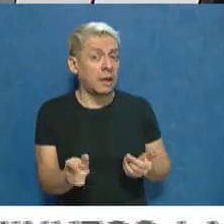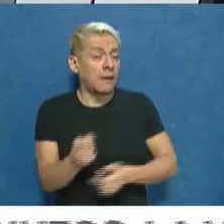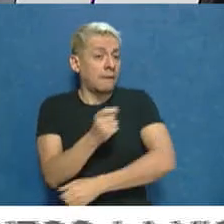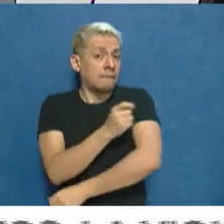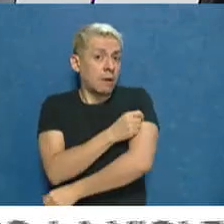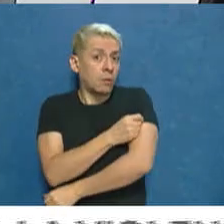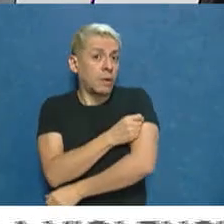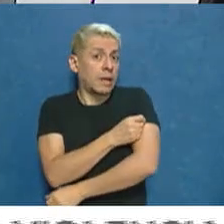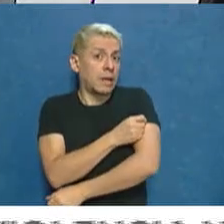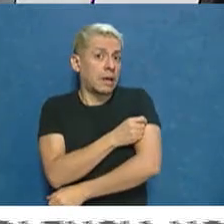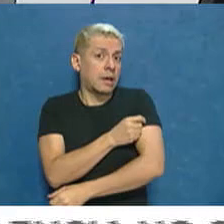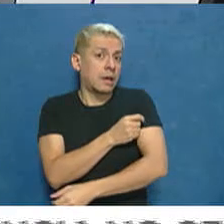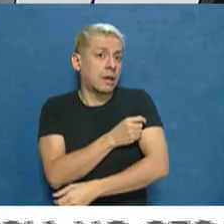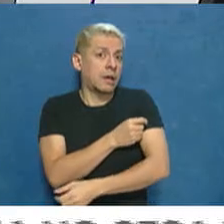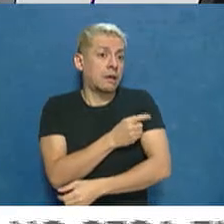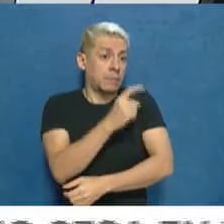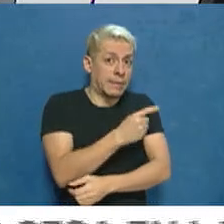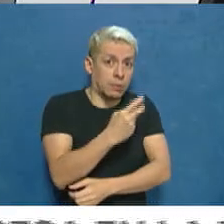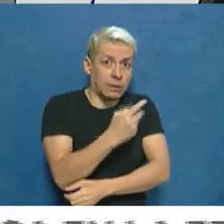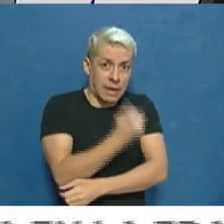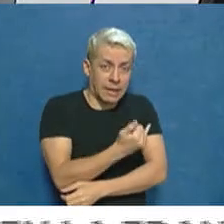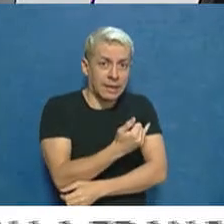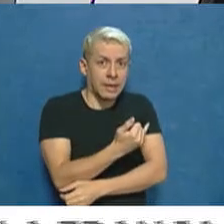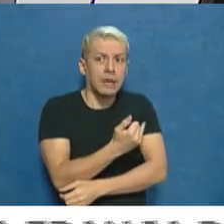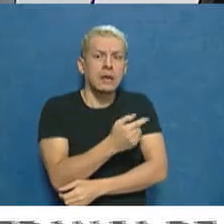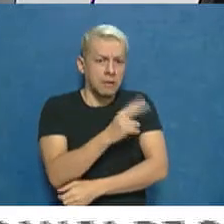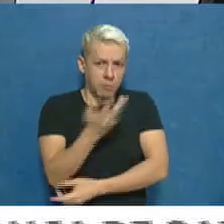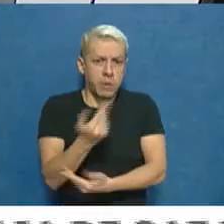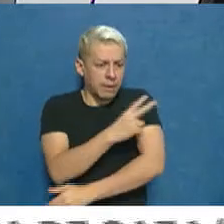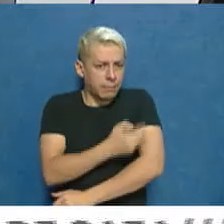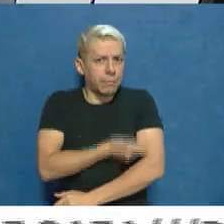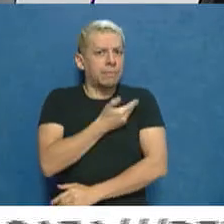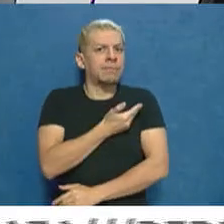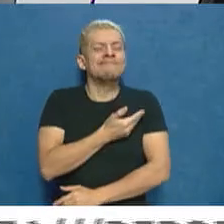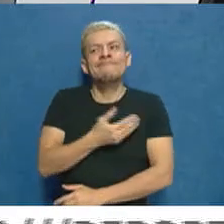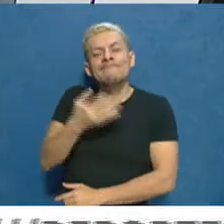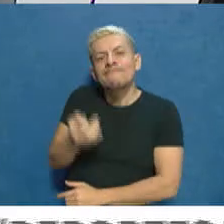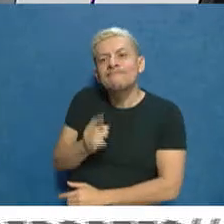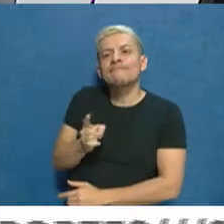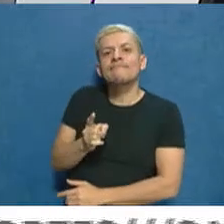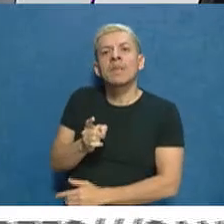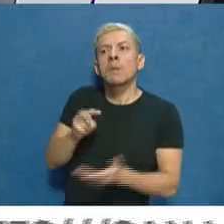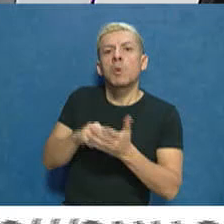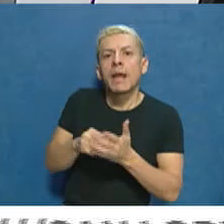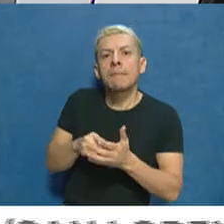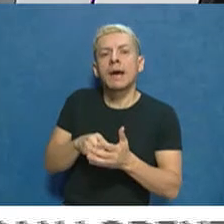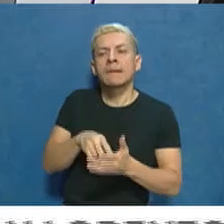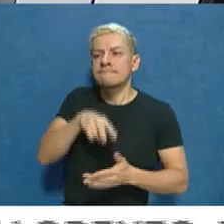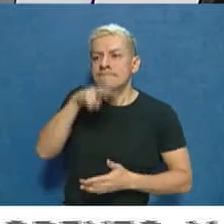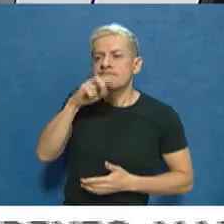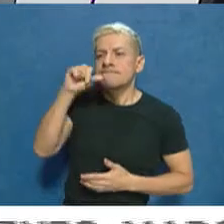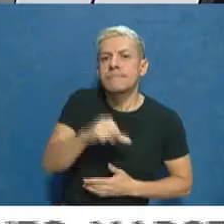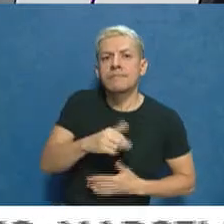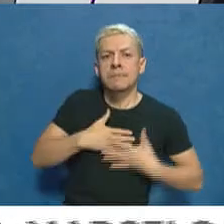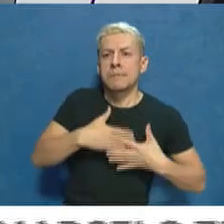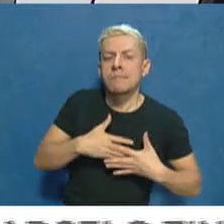de la vacuna desarrolla anticuerpos para el coronavirus. En realidad para prevenir infecciones respiratorias. Ah, cualquier tipo de infección respiratoria. Cualquier tipo de infecciones